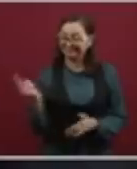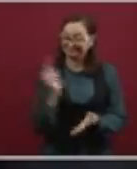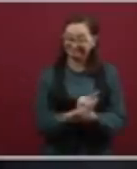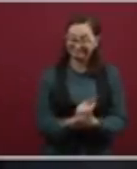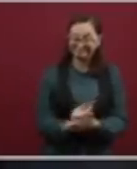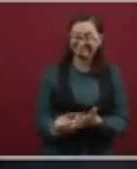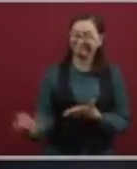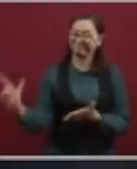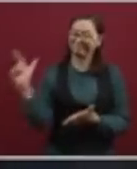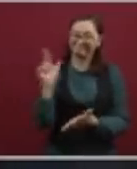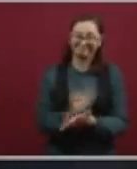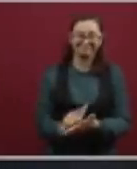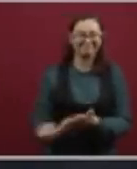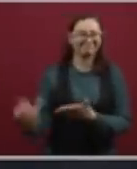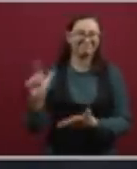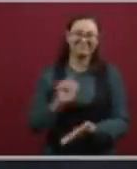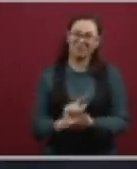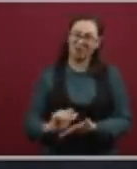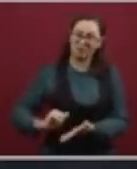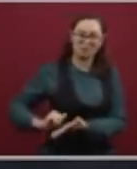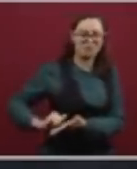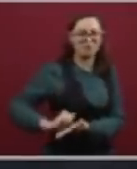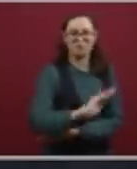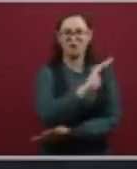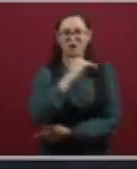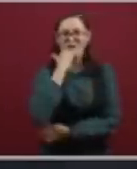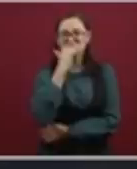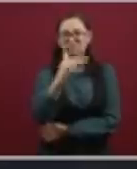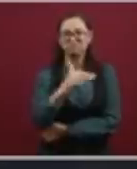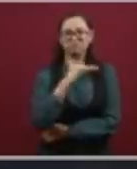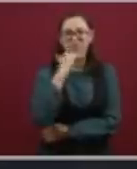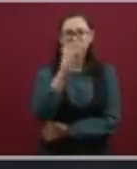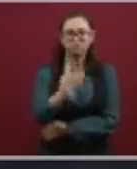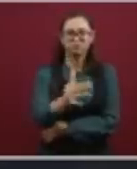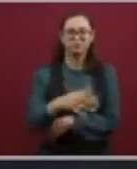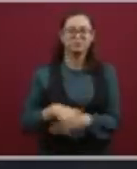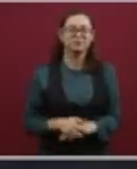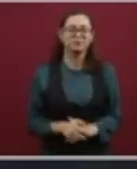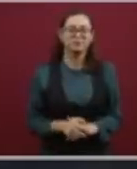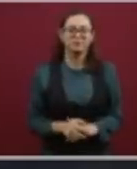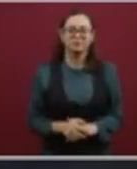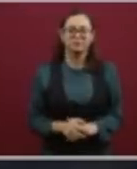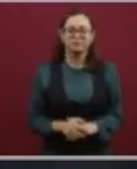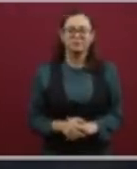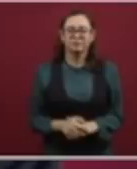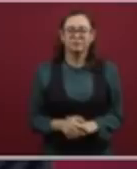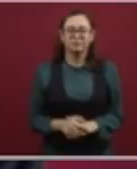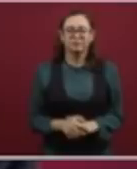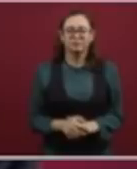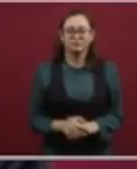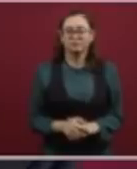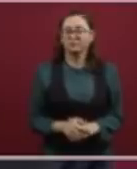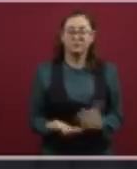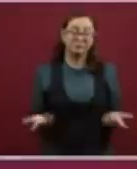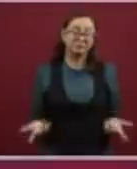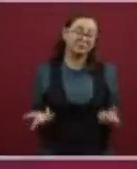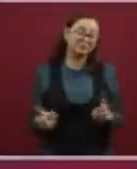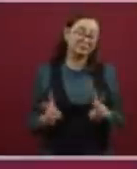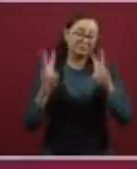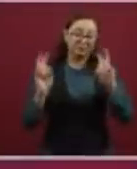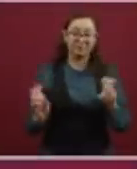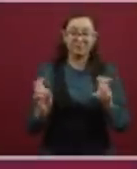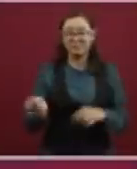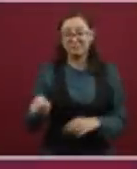es lo que sucedió en cuanto a la compra de los medicamentos